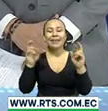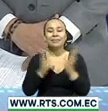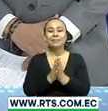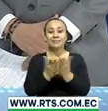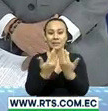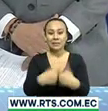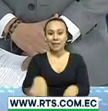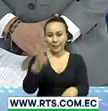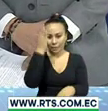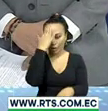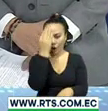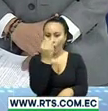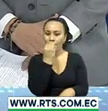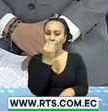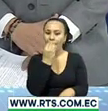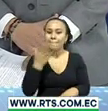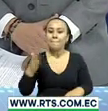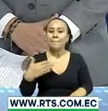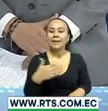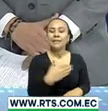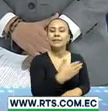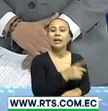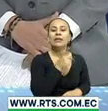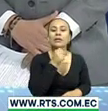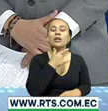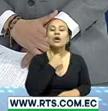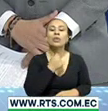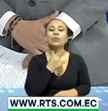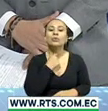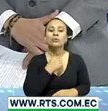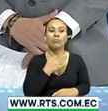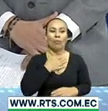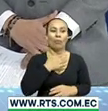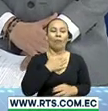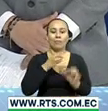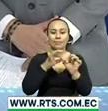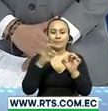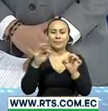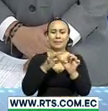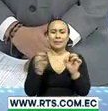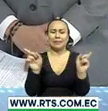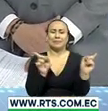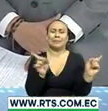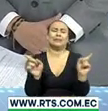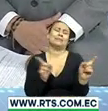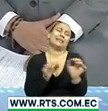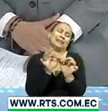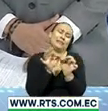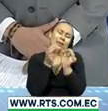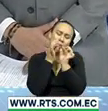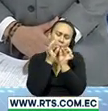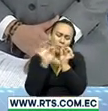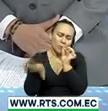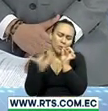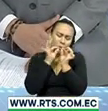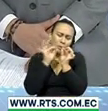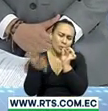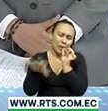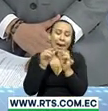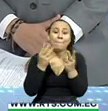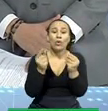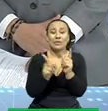sabe comer, solo come Boca Chico el que sabe comer pescado. Si no se atora. Boca Chico es el pescado más espinoso que hay. Chut. O uno de los más espinosos. ¿Y el